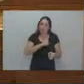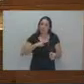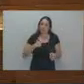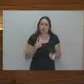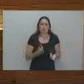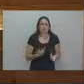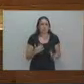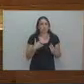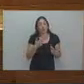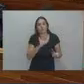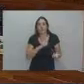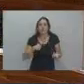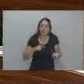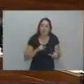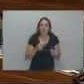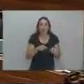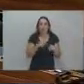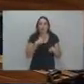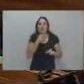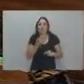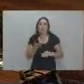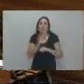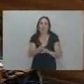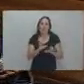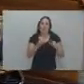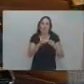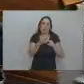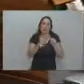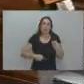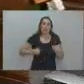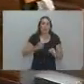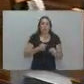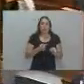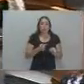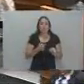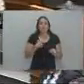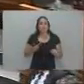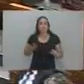dolido, no personalmente, sino como portavoz, ¿no?, de la formación que me toca representar,